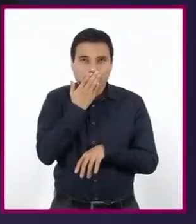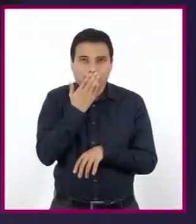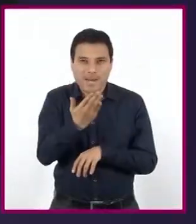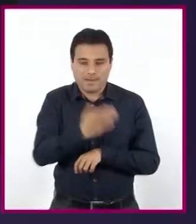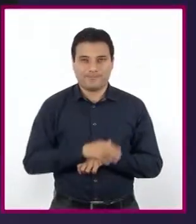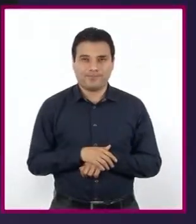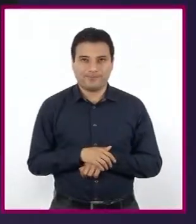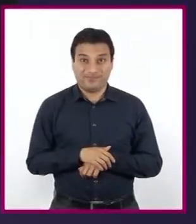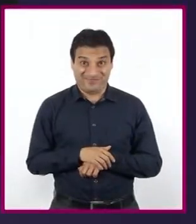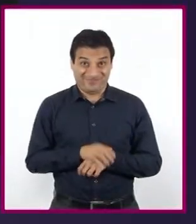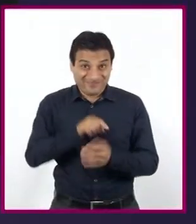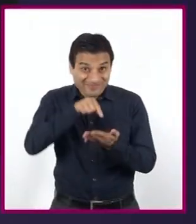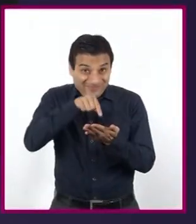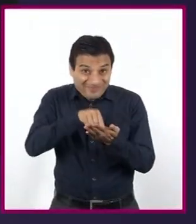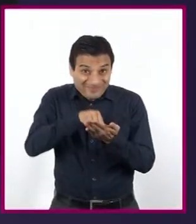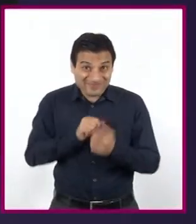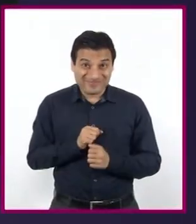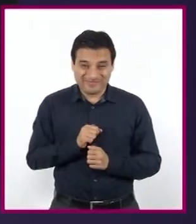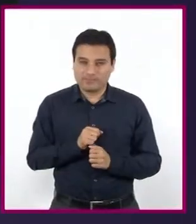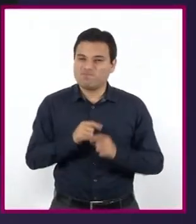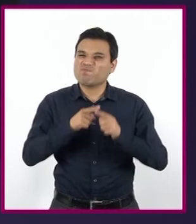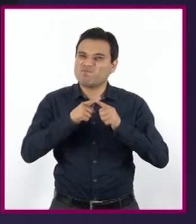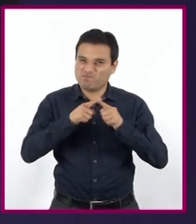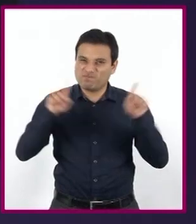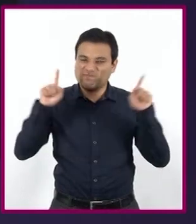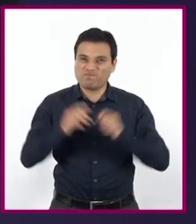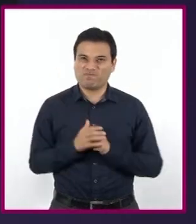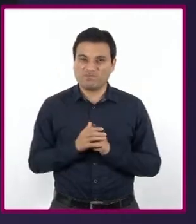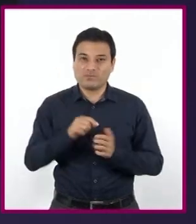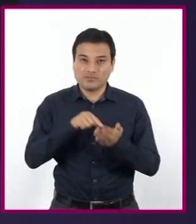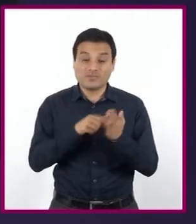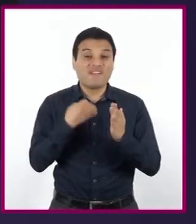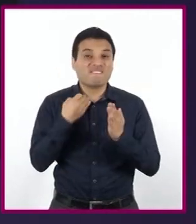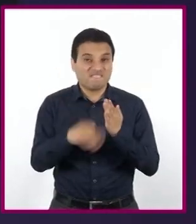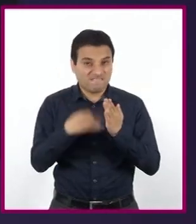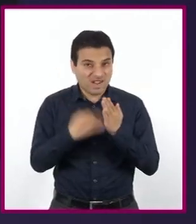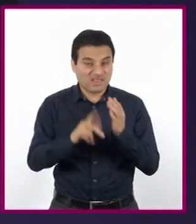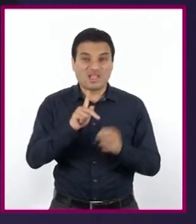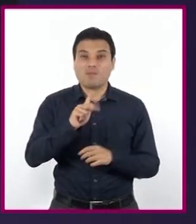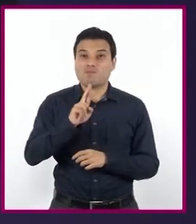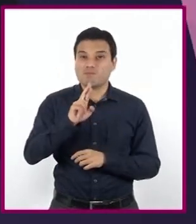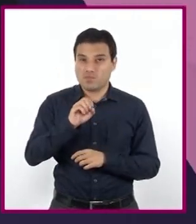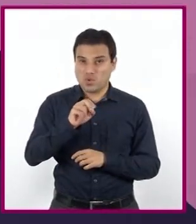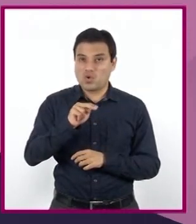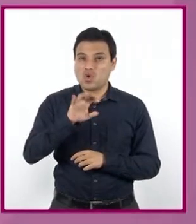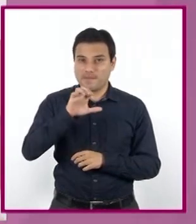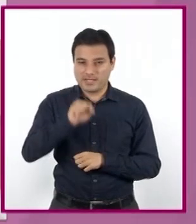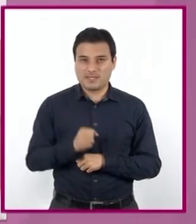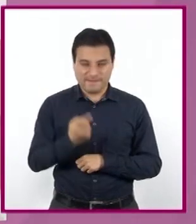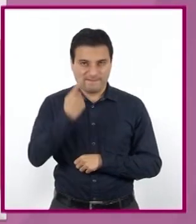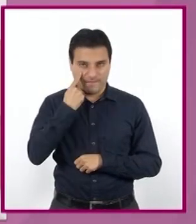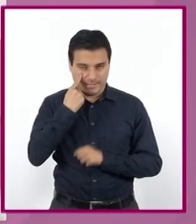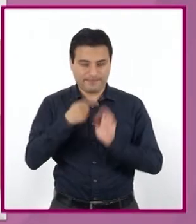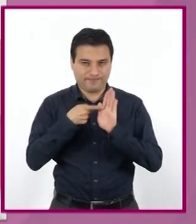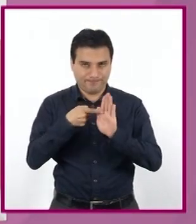claras, en este otro caso la falta de uso de los pronombres dificulta su comprensión.